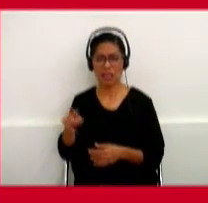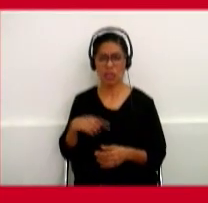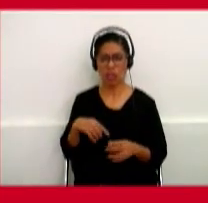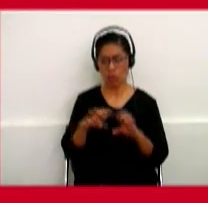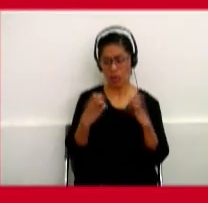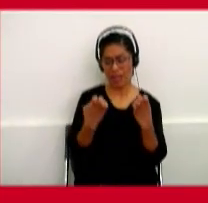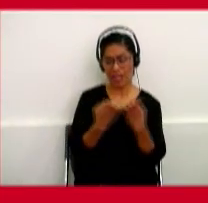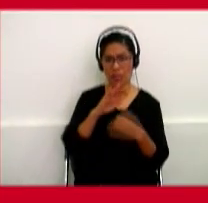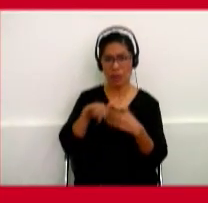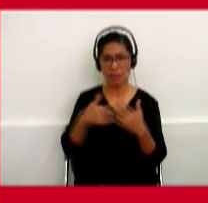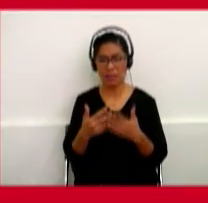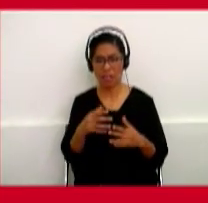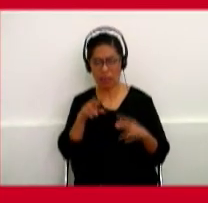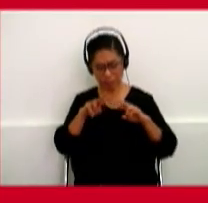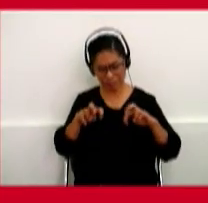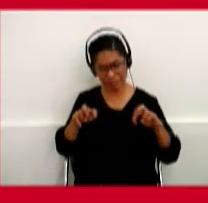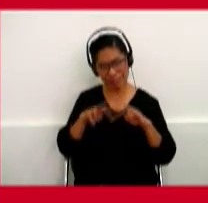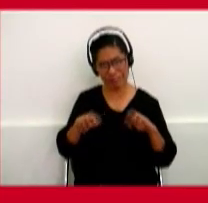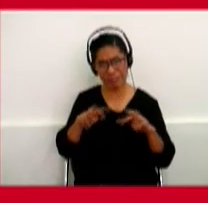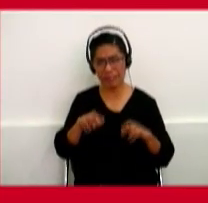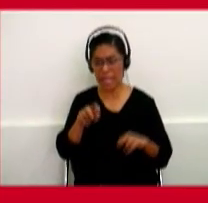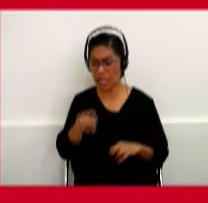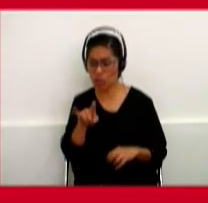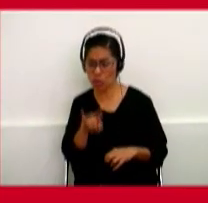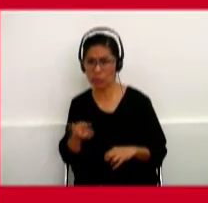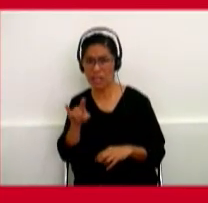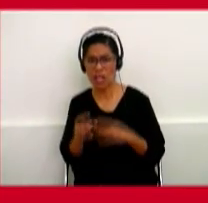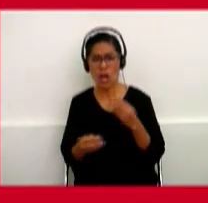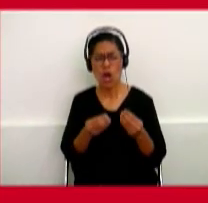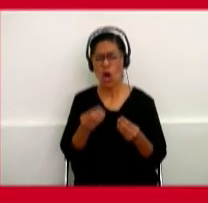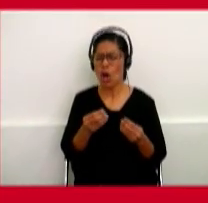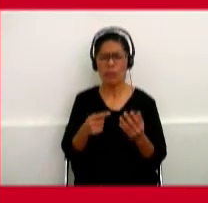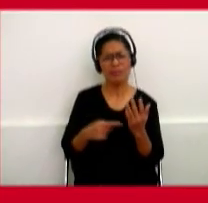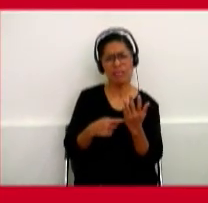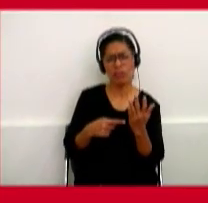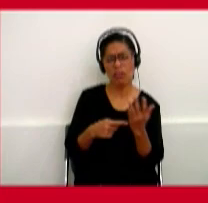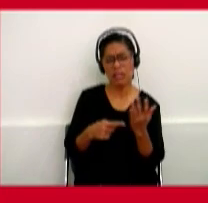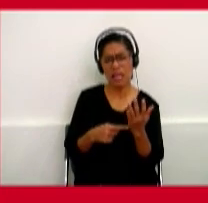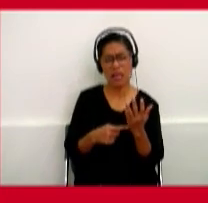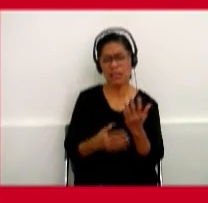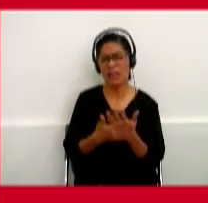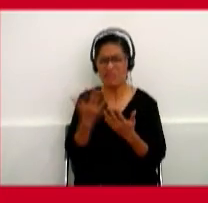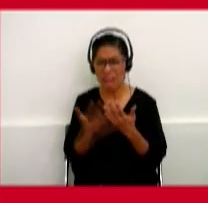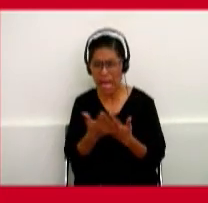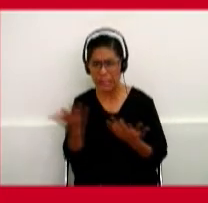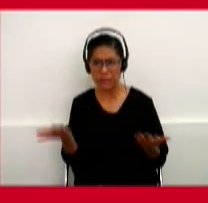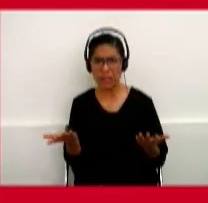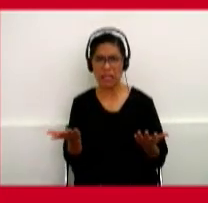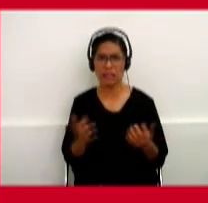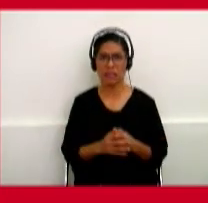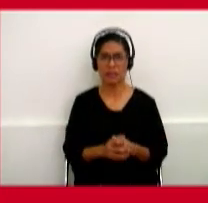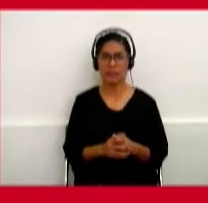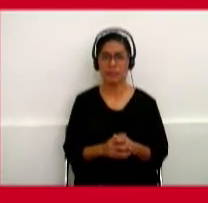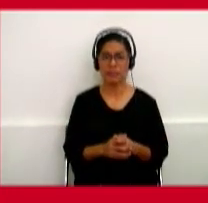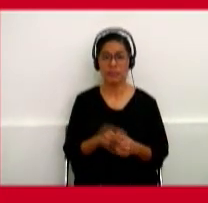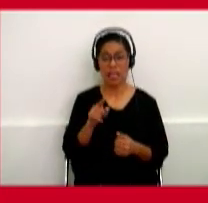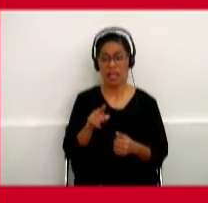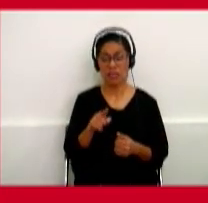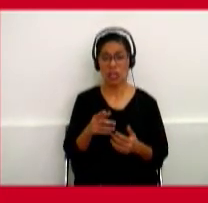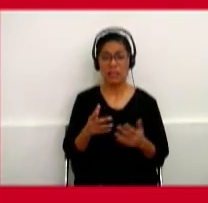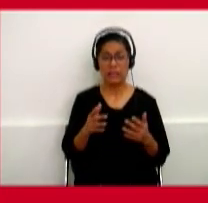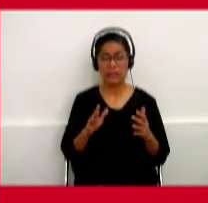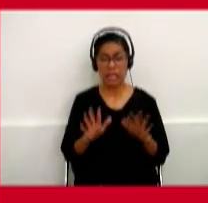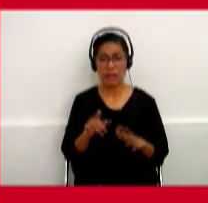yo hemos estado investigando cómo podemos utilizar tecnologías simples, cosas que digamos, probablemente